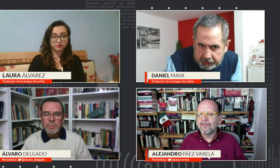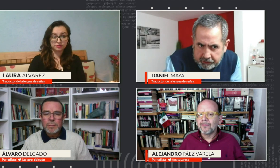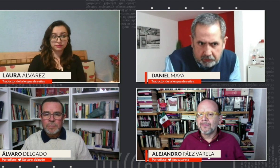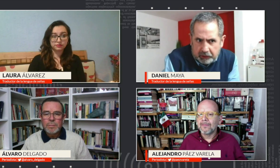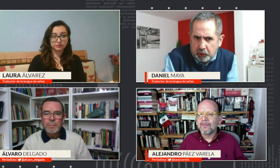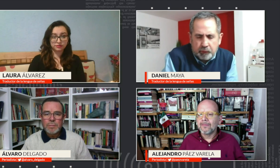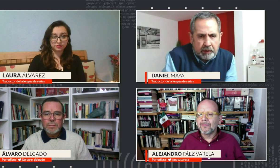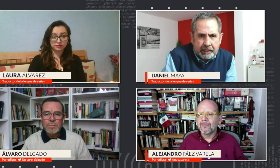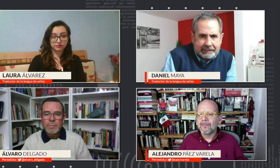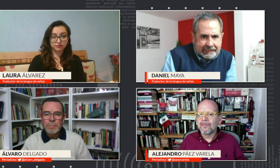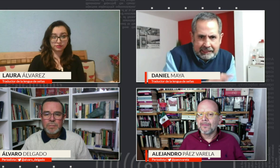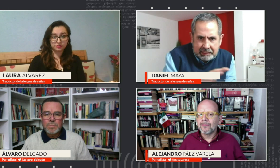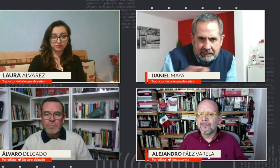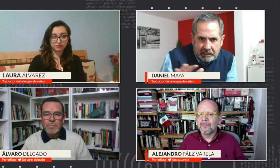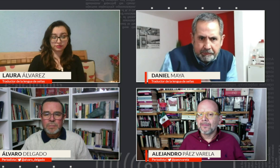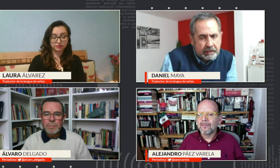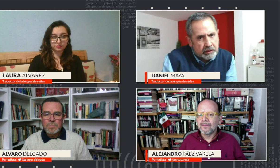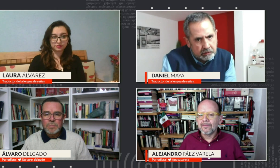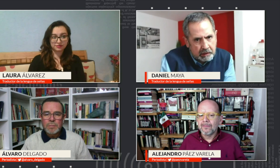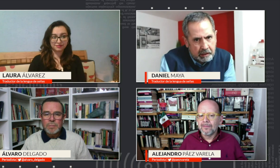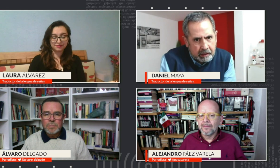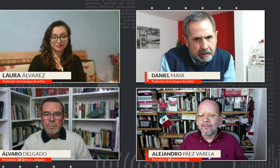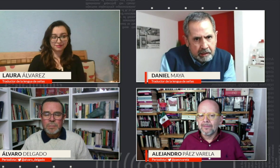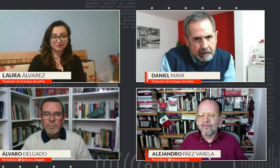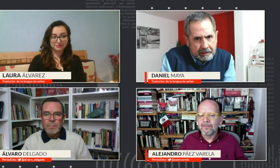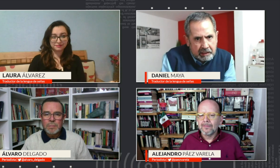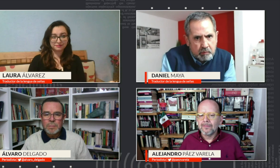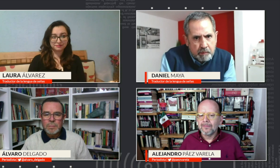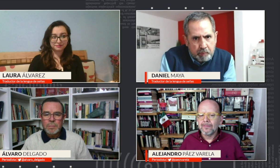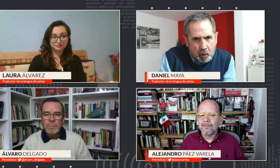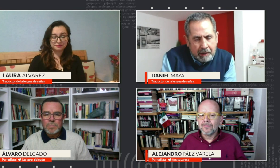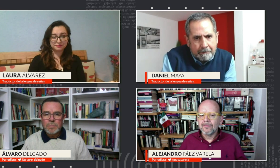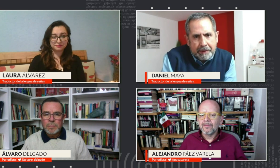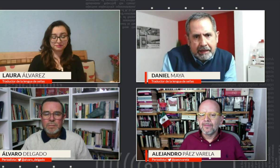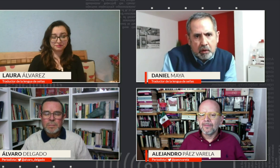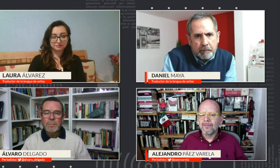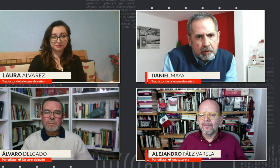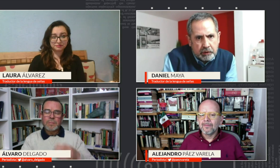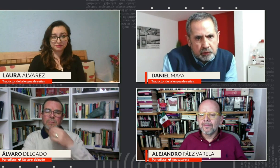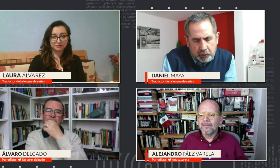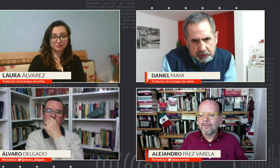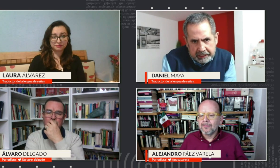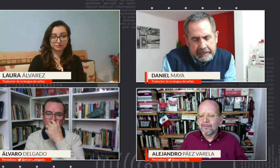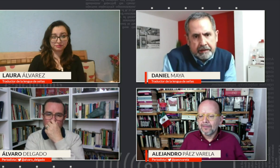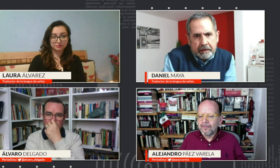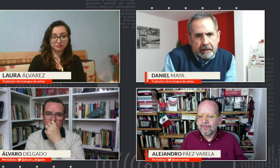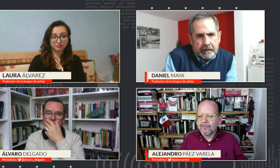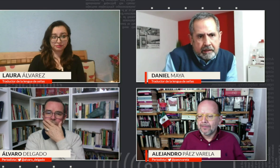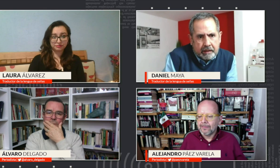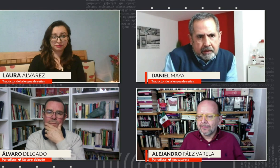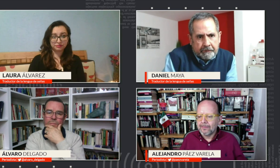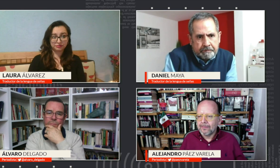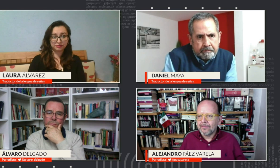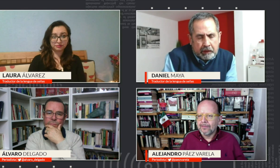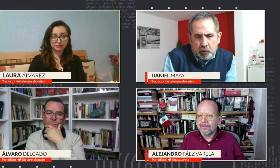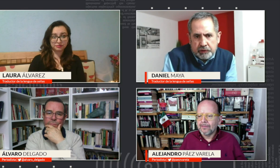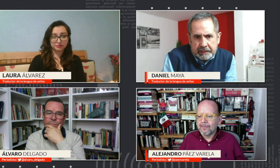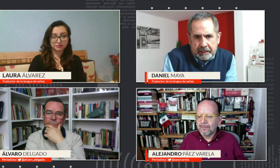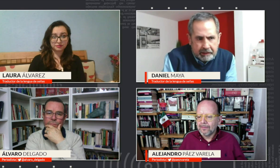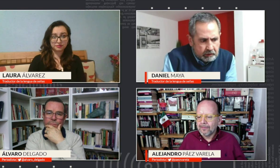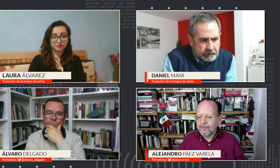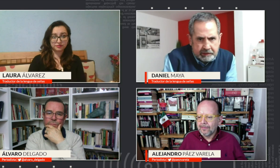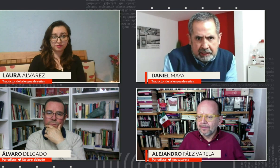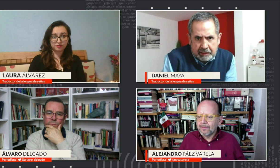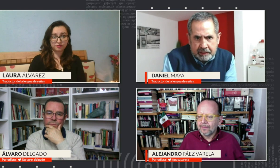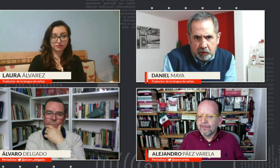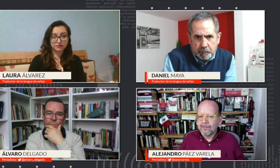la tuvieran y aunque todos fueran excelentes intérpretes, es una cantidad muy poca para el número de sordos que hay. No se